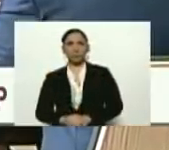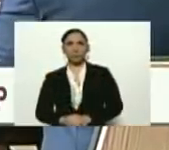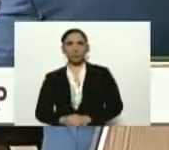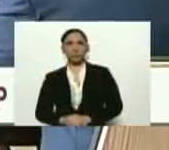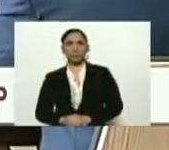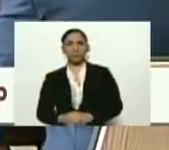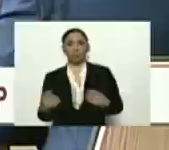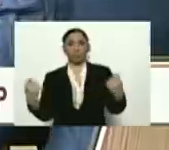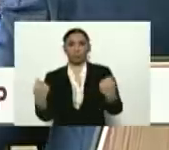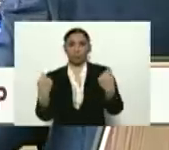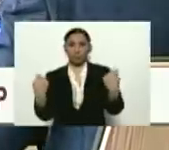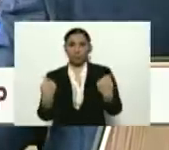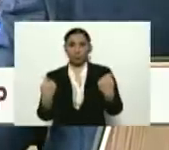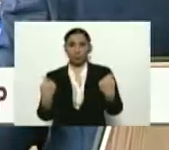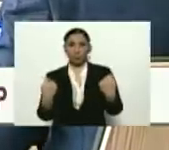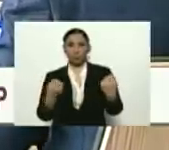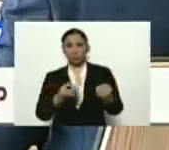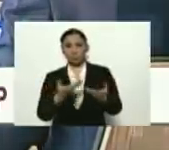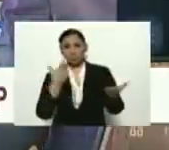Esta jornada